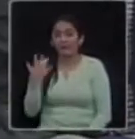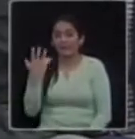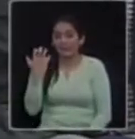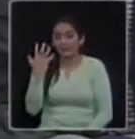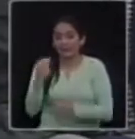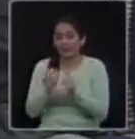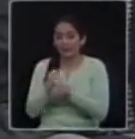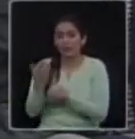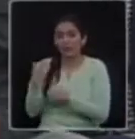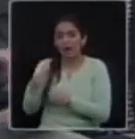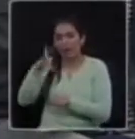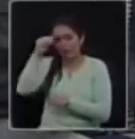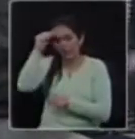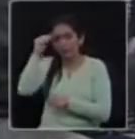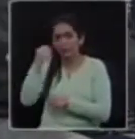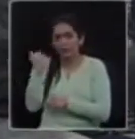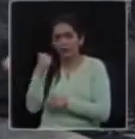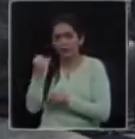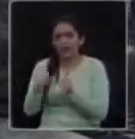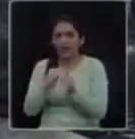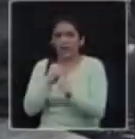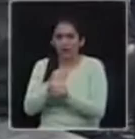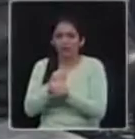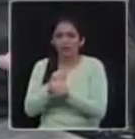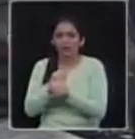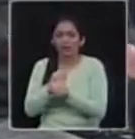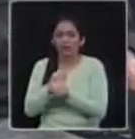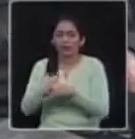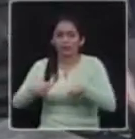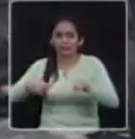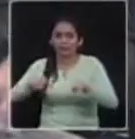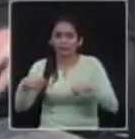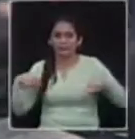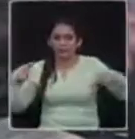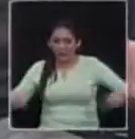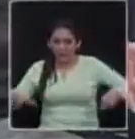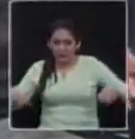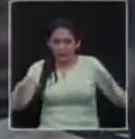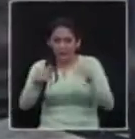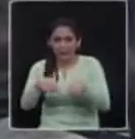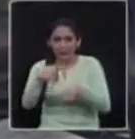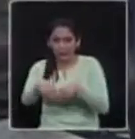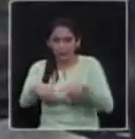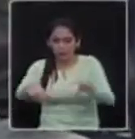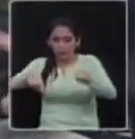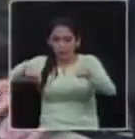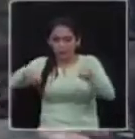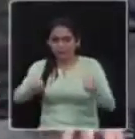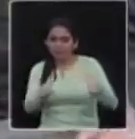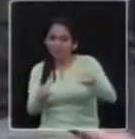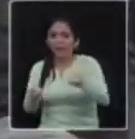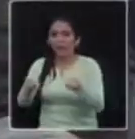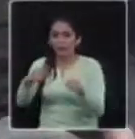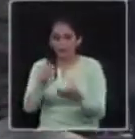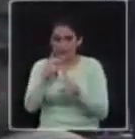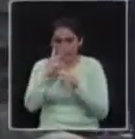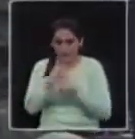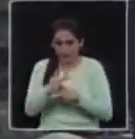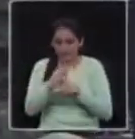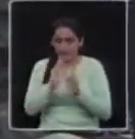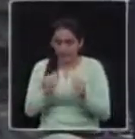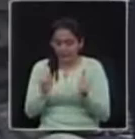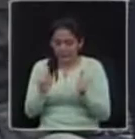manejar desde los 10. Primero un cuadrón por la estabilidad y en pista, ¿no? Me lo lleva a la pista de motocross y que aprenda con seguridad, protección y